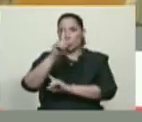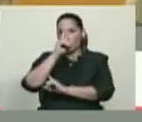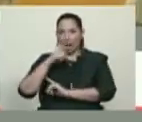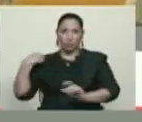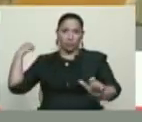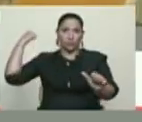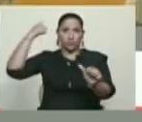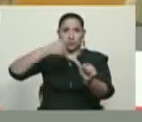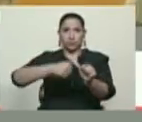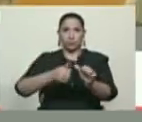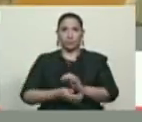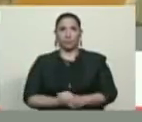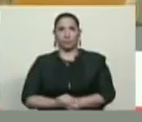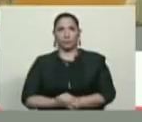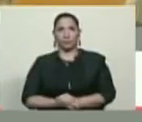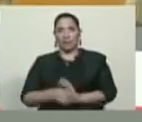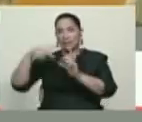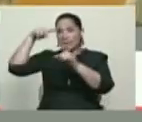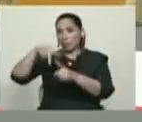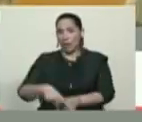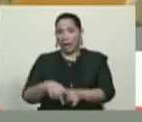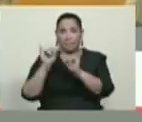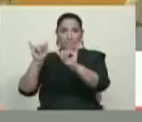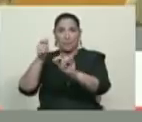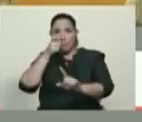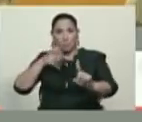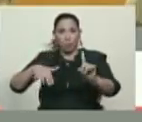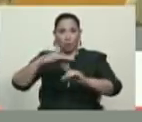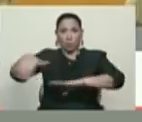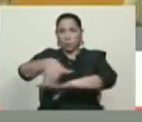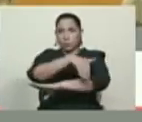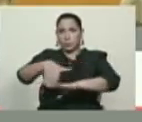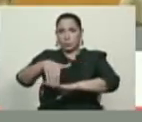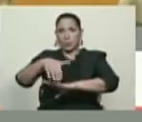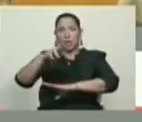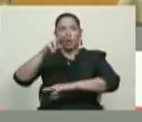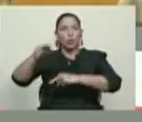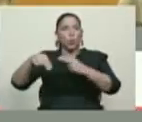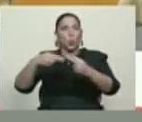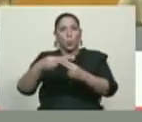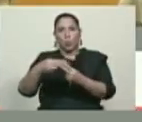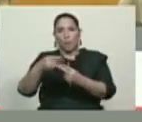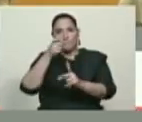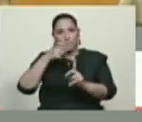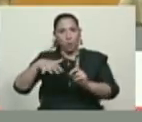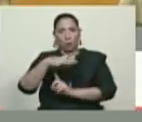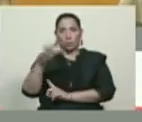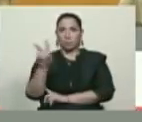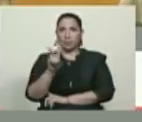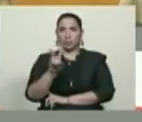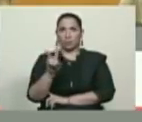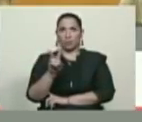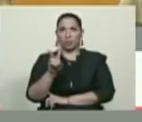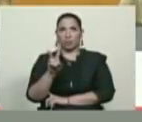última dictadura fue derrocada por el pueblo en las calles. Y jamás el pueblo venezolano